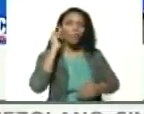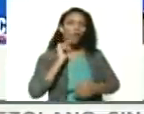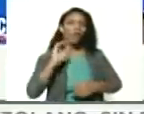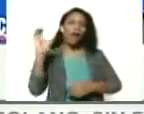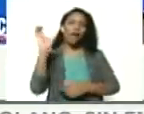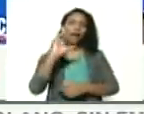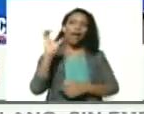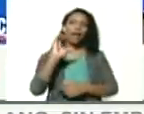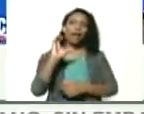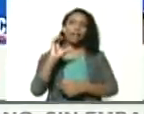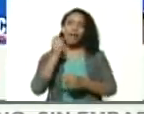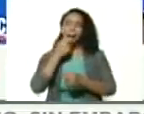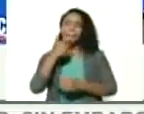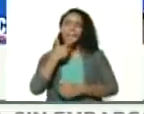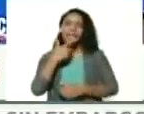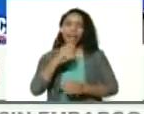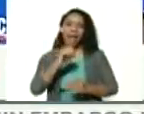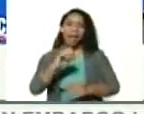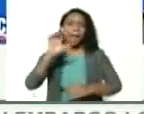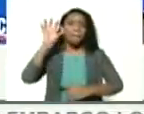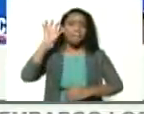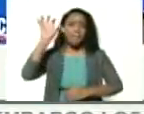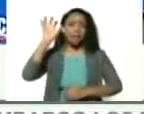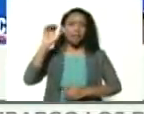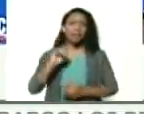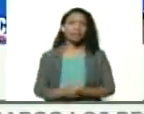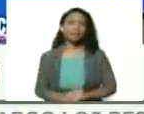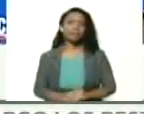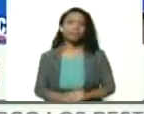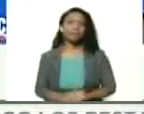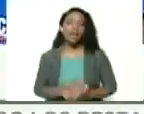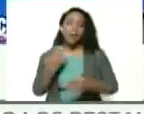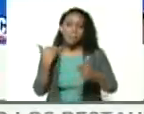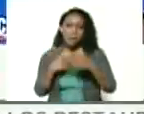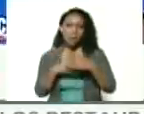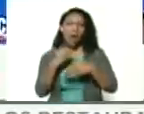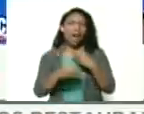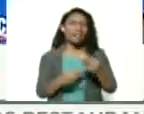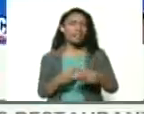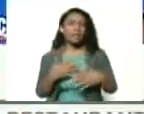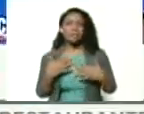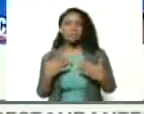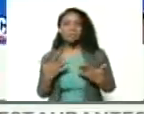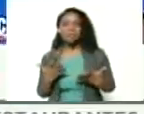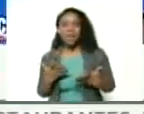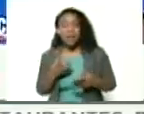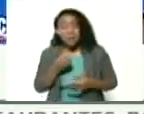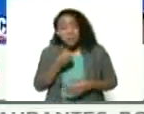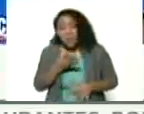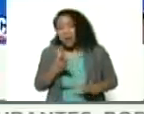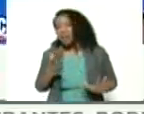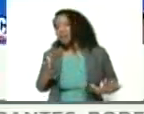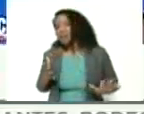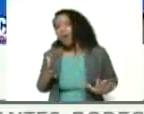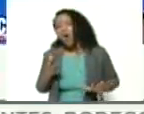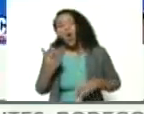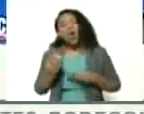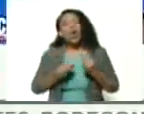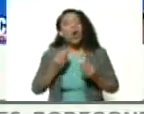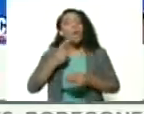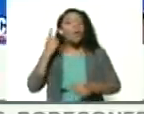Caracas, la bella, la patriota. Vamos a hacer, bueno, como debe